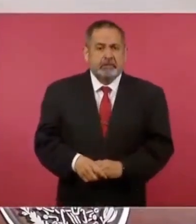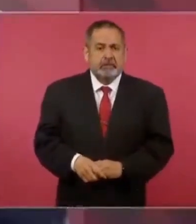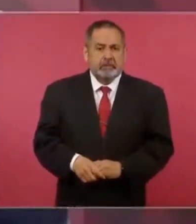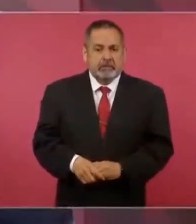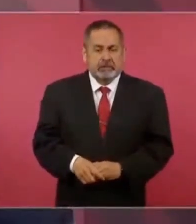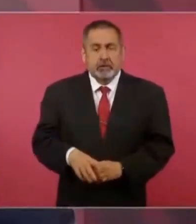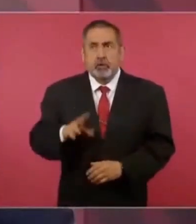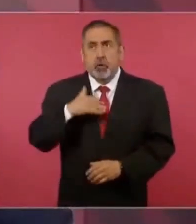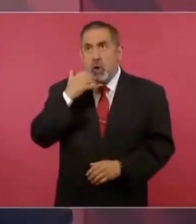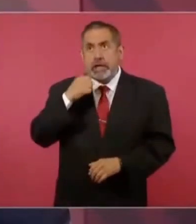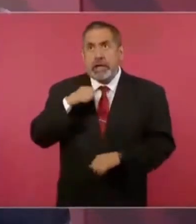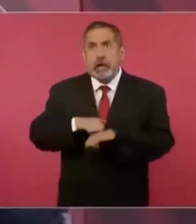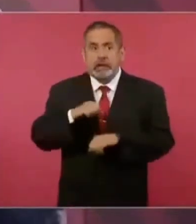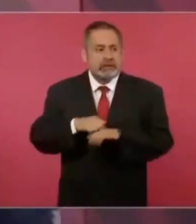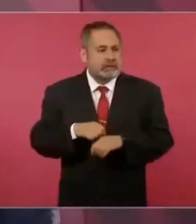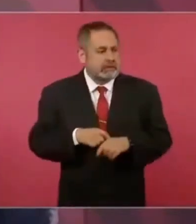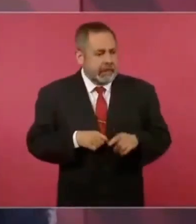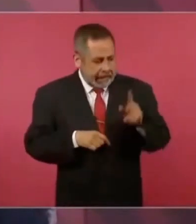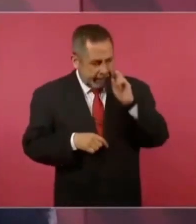invocar